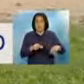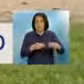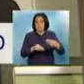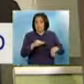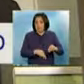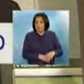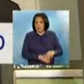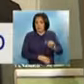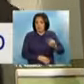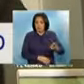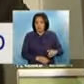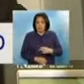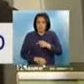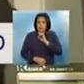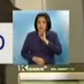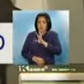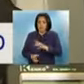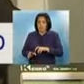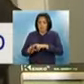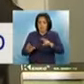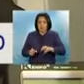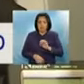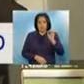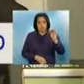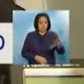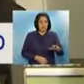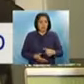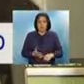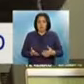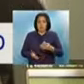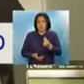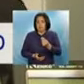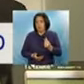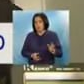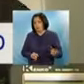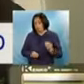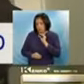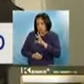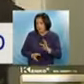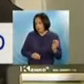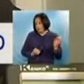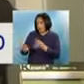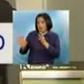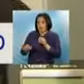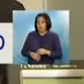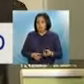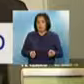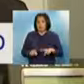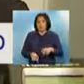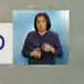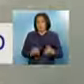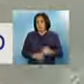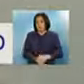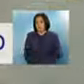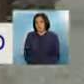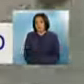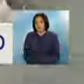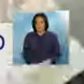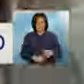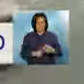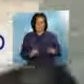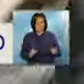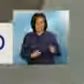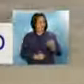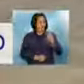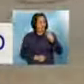Río Santa. No le han aventado del carro, cuando ya empezaron a quitar la plata y se la aventaron del carro, cuando estaba, el carro estaba arrancando, la aventaron. Pero todo